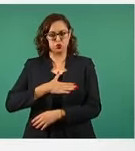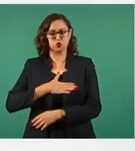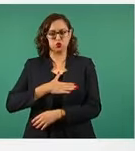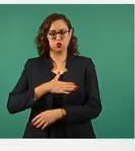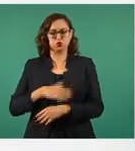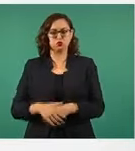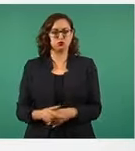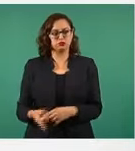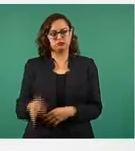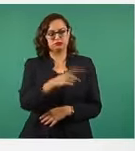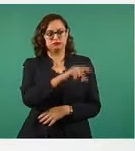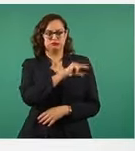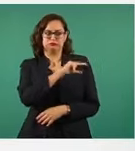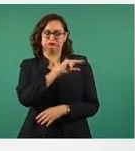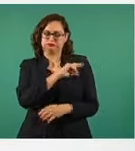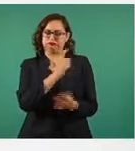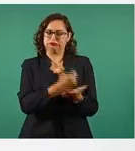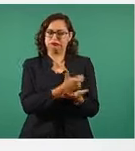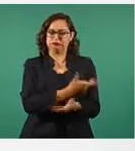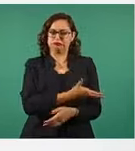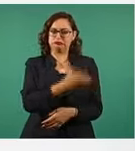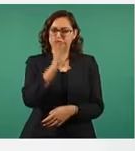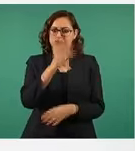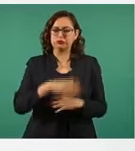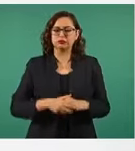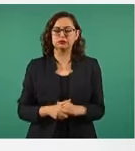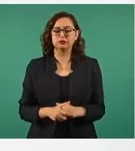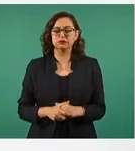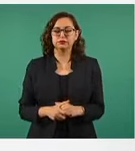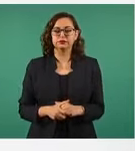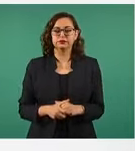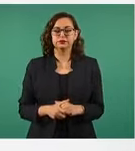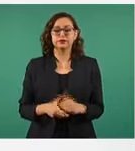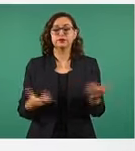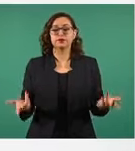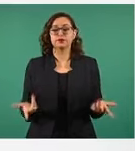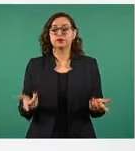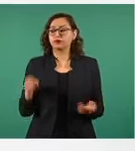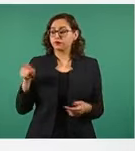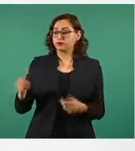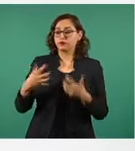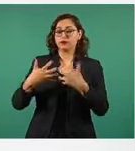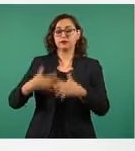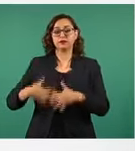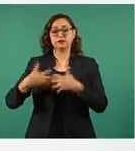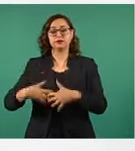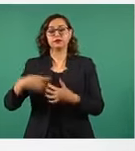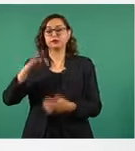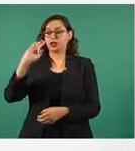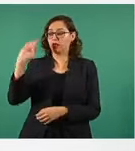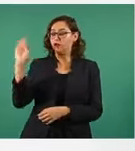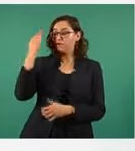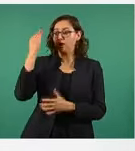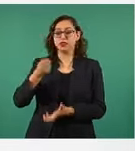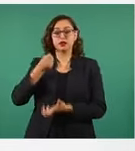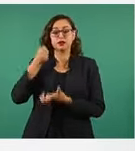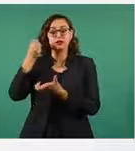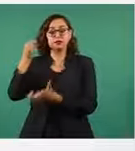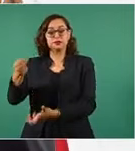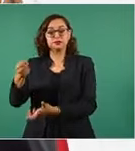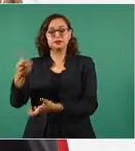grandes cadenas comerciales. Con presupuesto federal, sin las